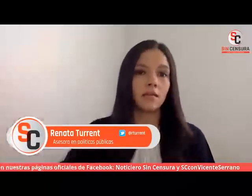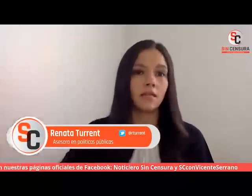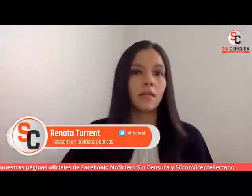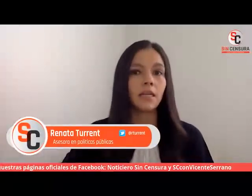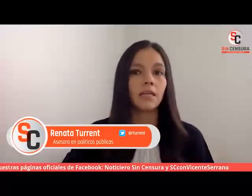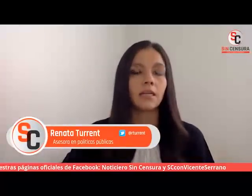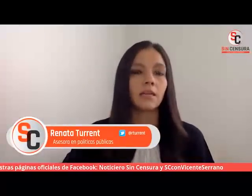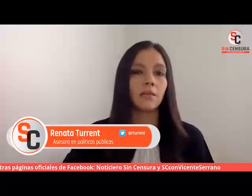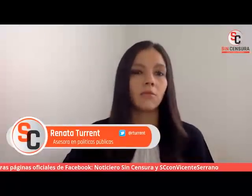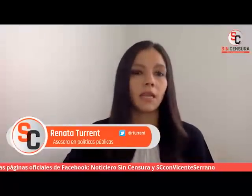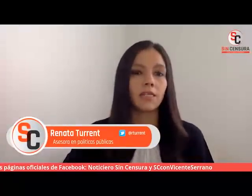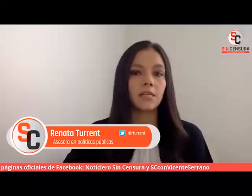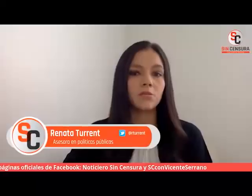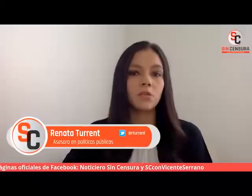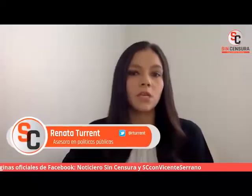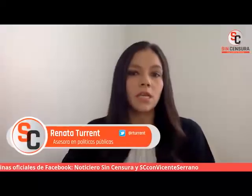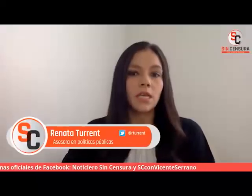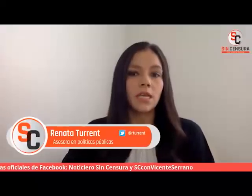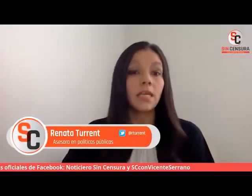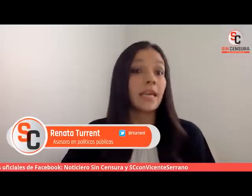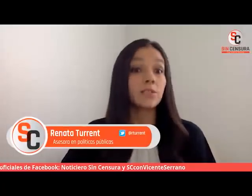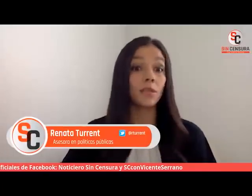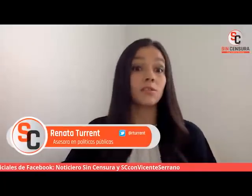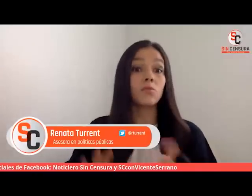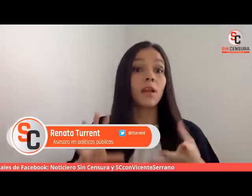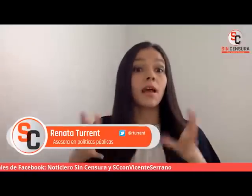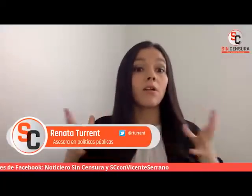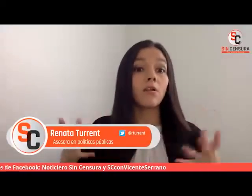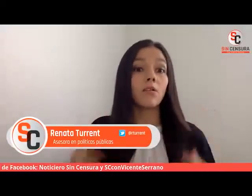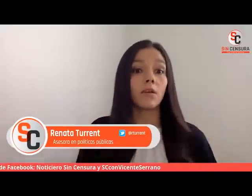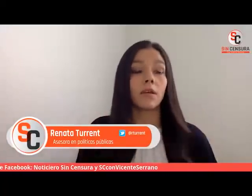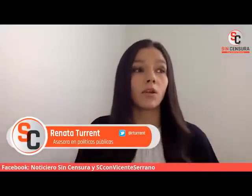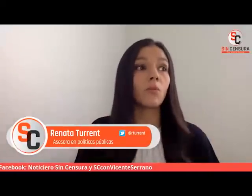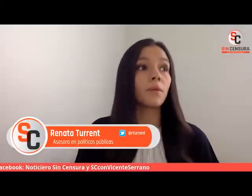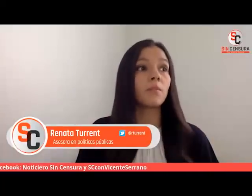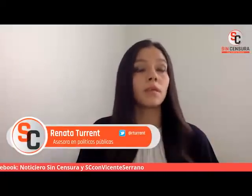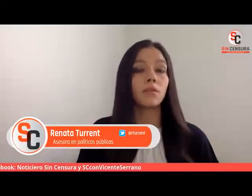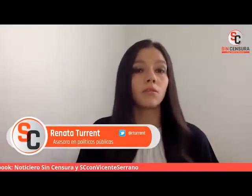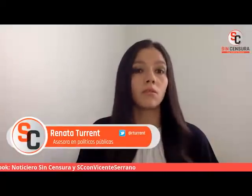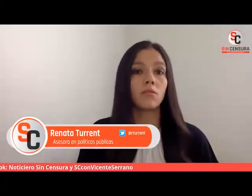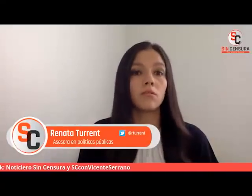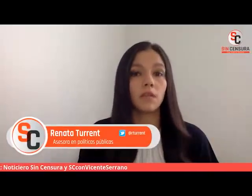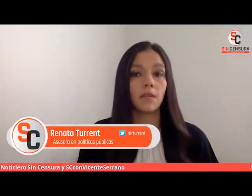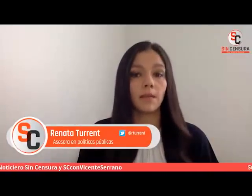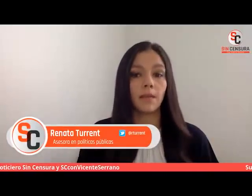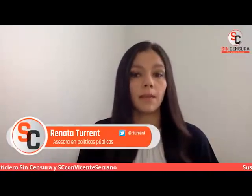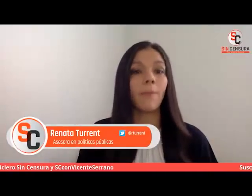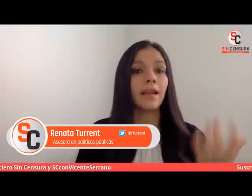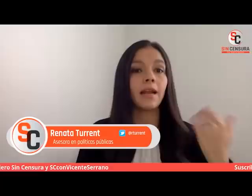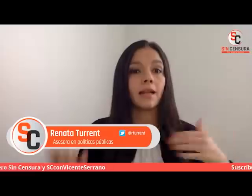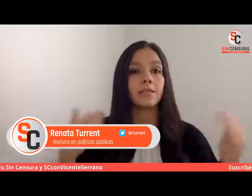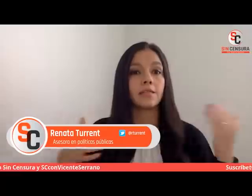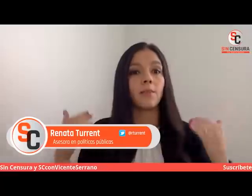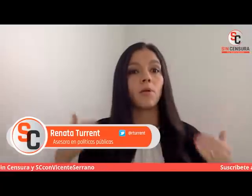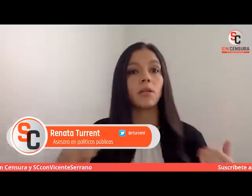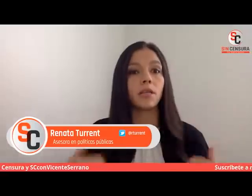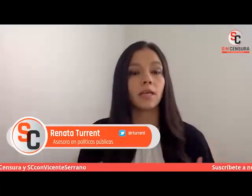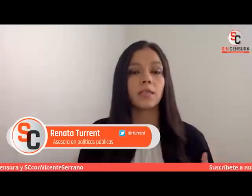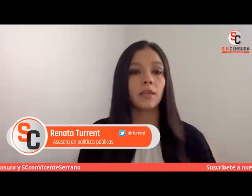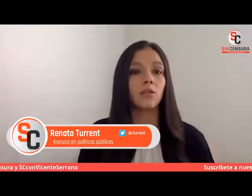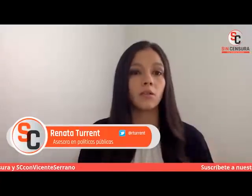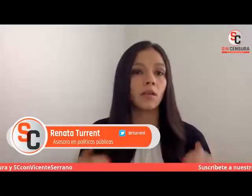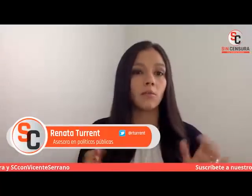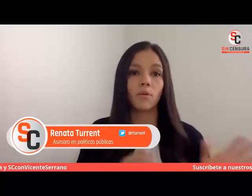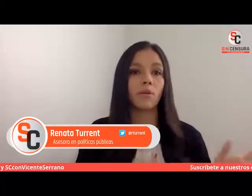plan que tiene de voltear hacia el sur y que es un claro rompimiento con la manera en la que se hacía